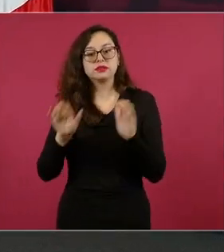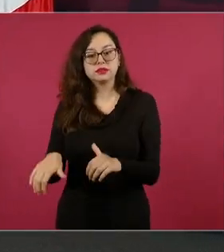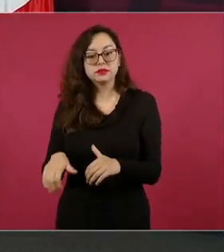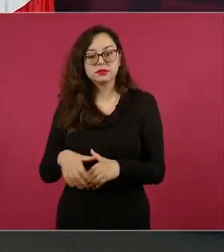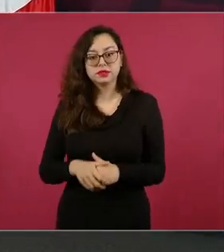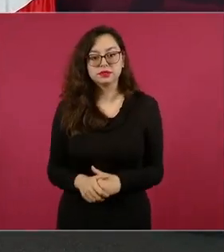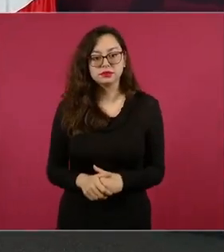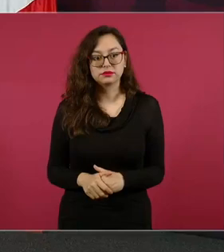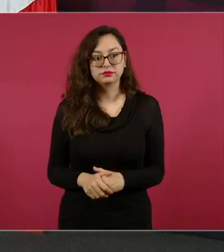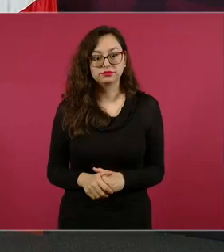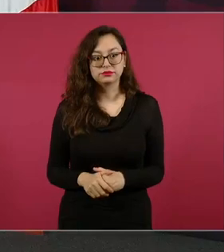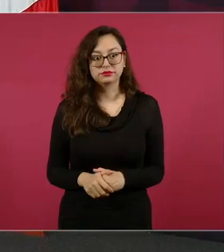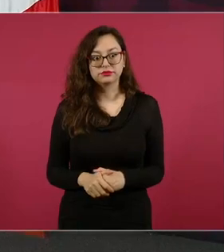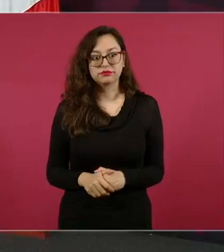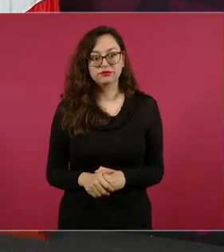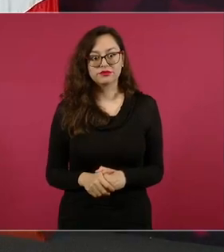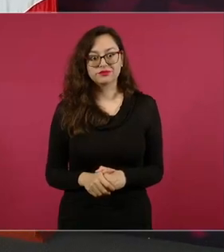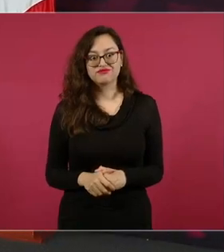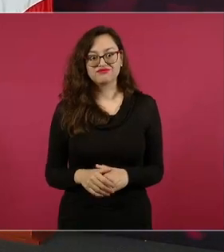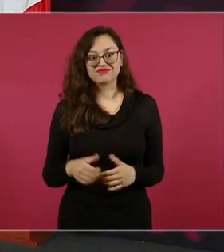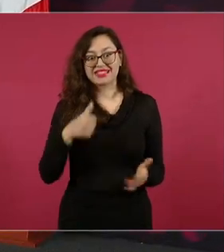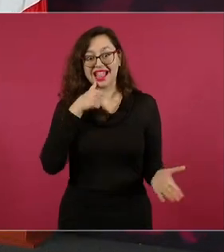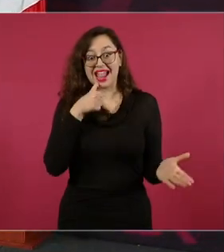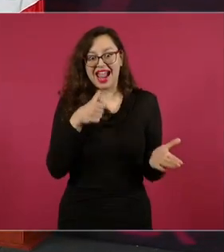Y cuando llegaba